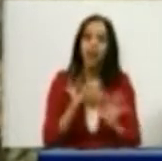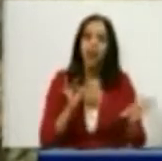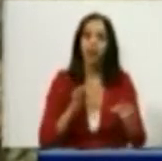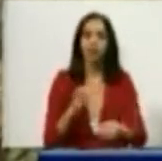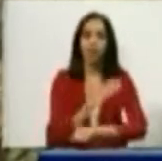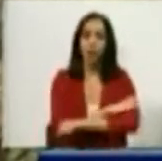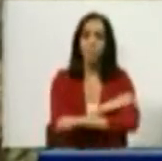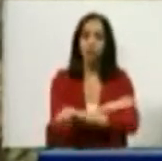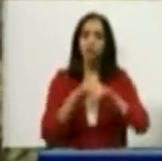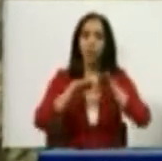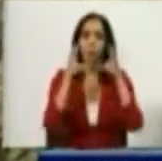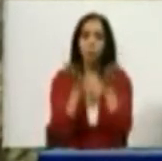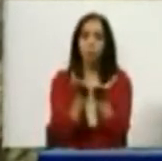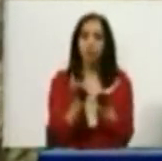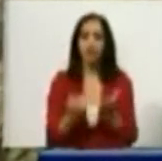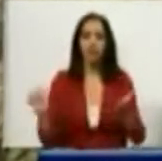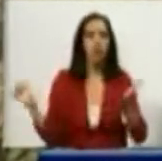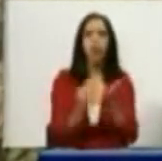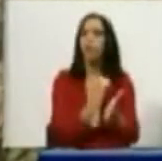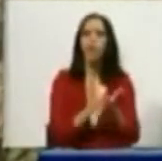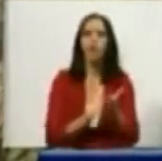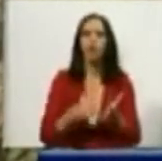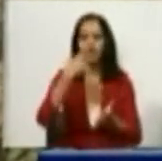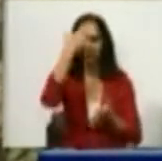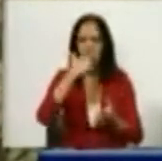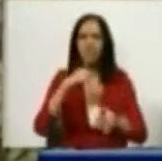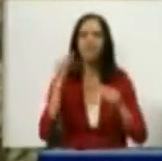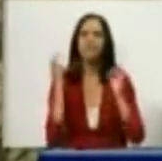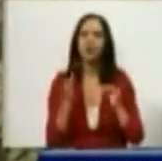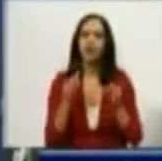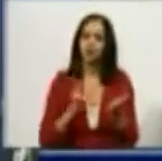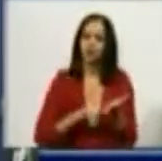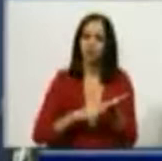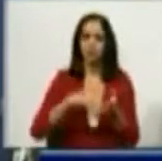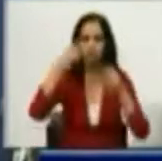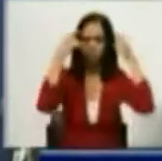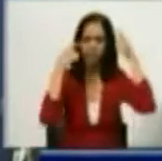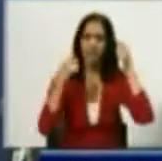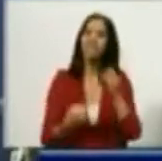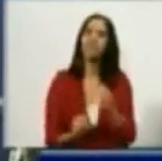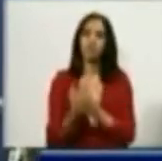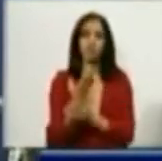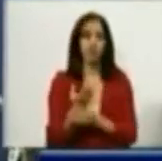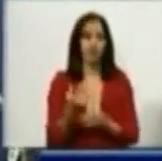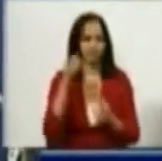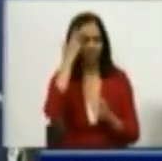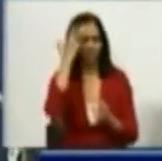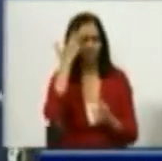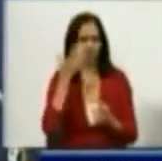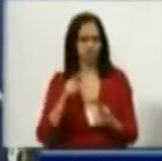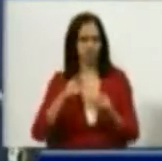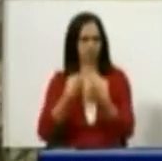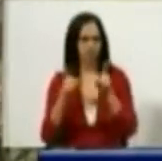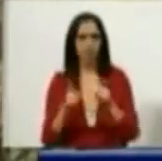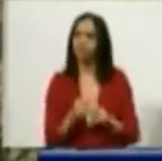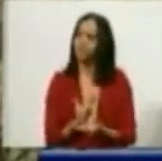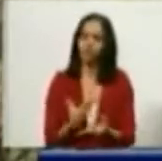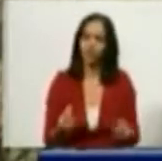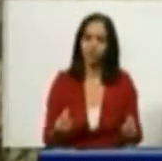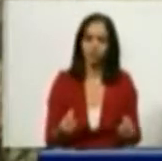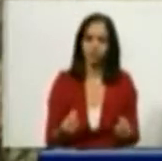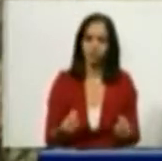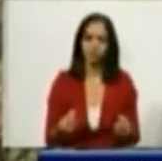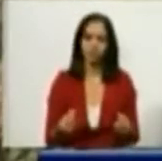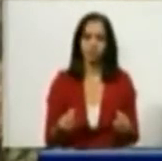mundial nos borre el verdadero Hugo Chávez y que salga a florecer el que ellos quieren no ve pues no ve